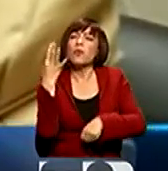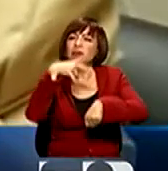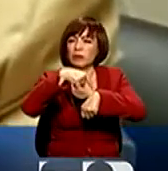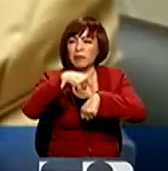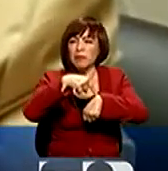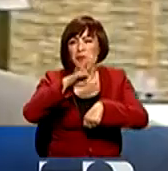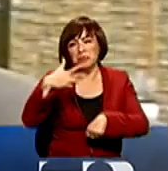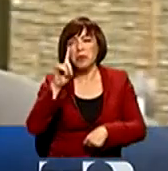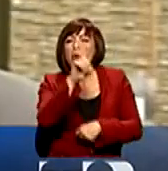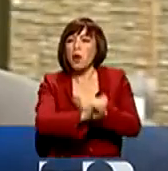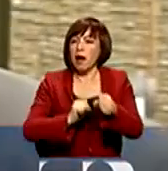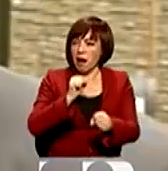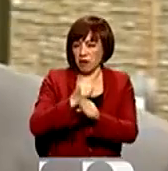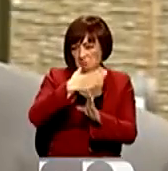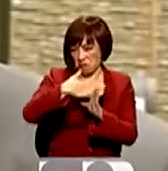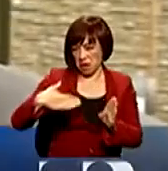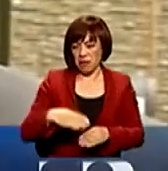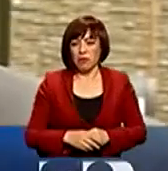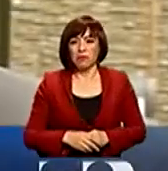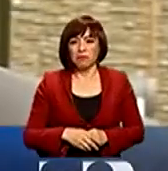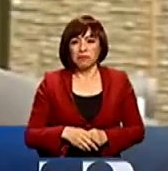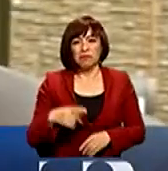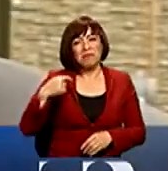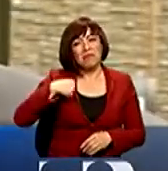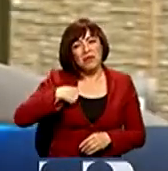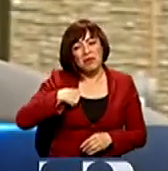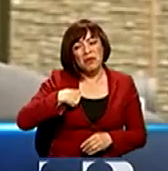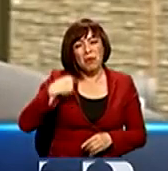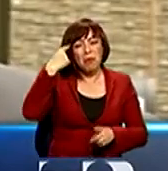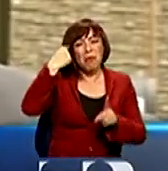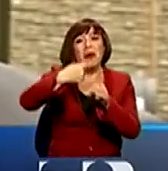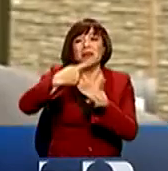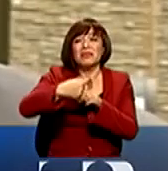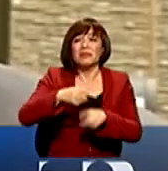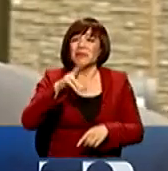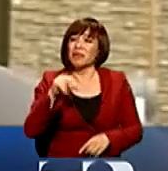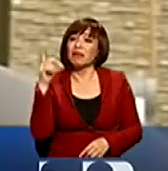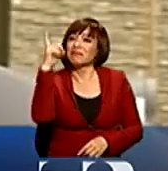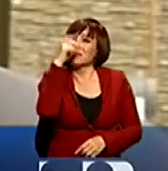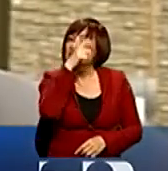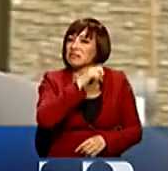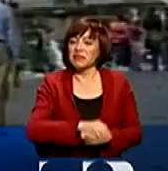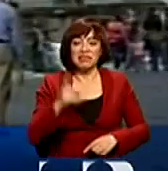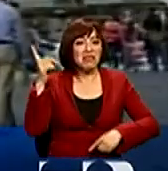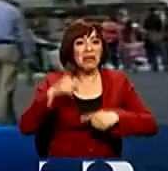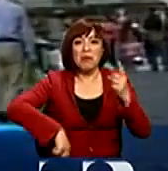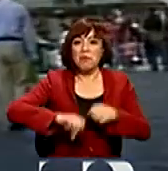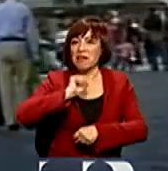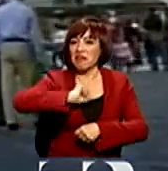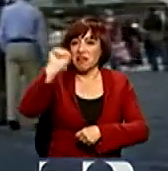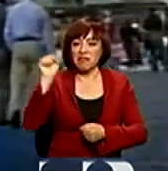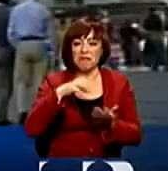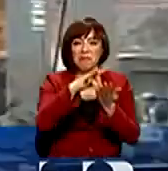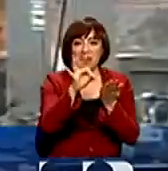año y medio. No necesariamente, y lo veo muy optimista en este sentido, esos 1.000 millones de dólares puedan conseguirse en el 2019. Desde septiembre el